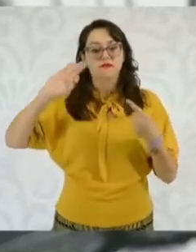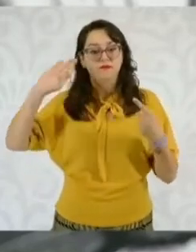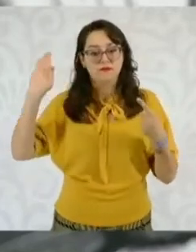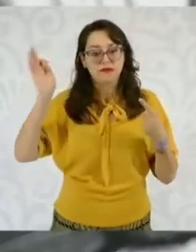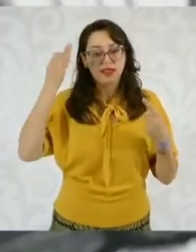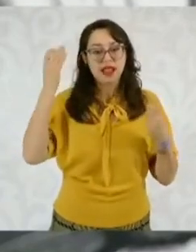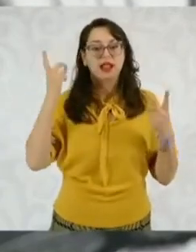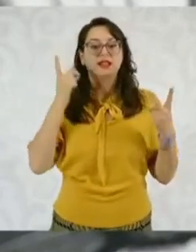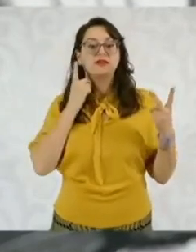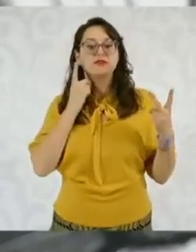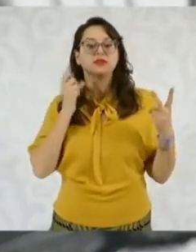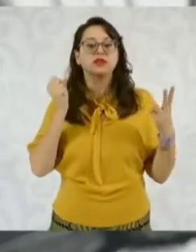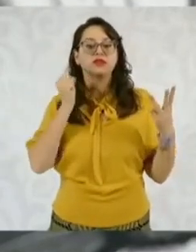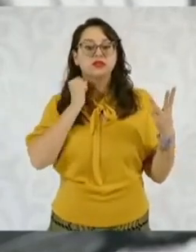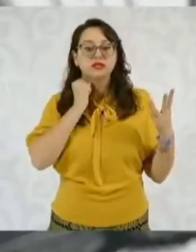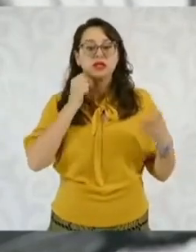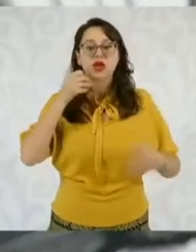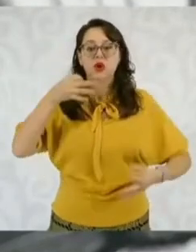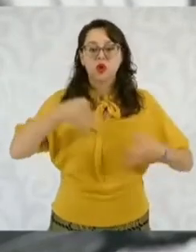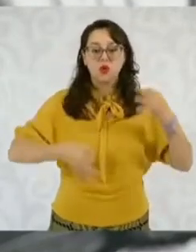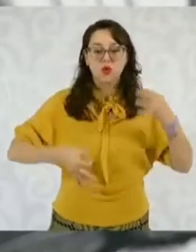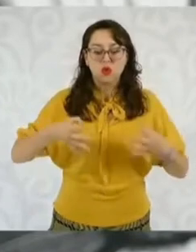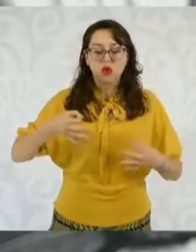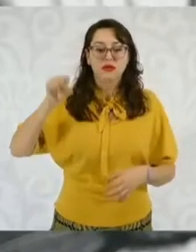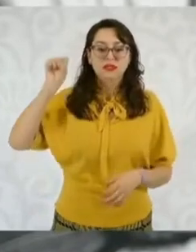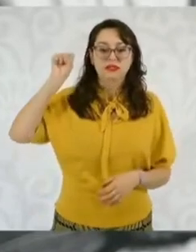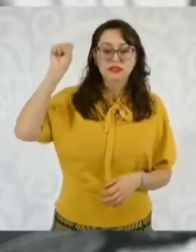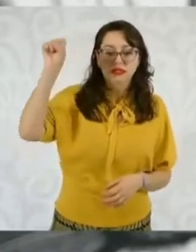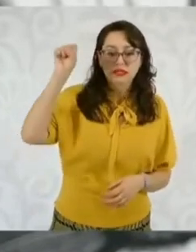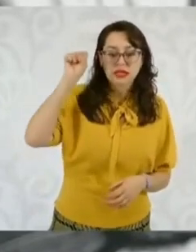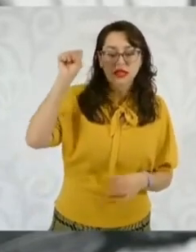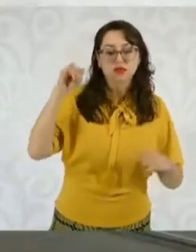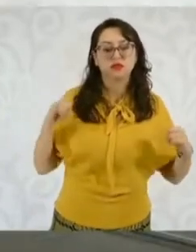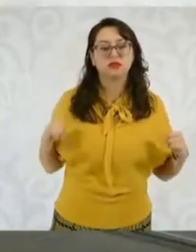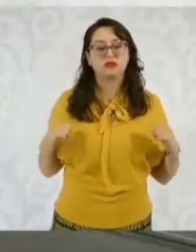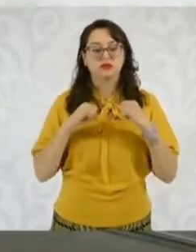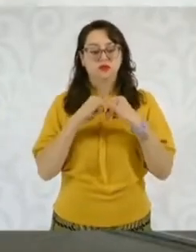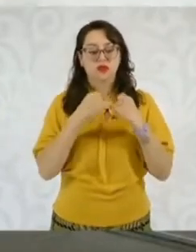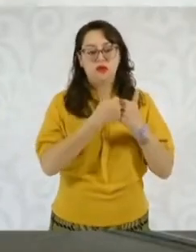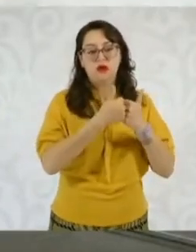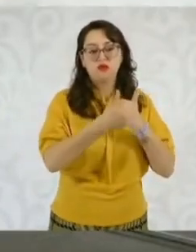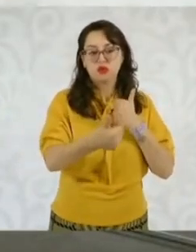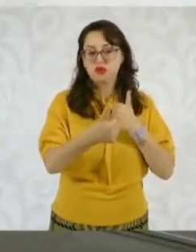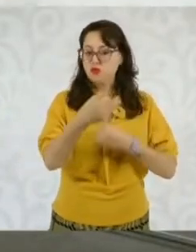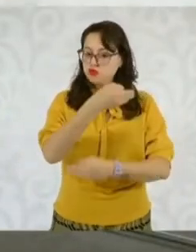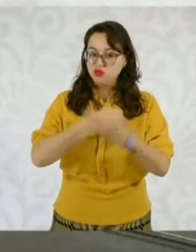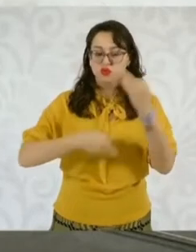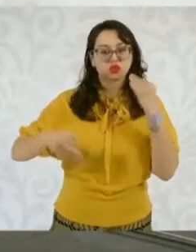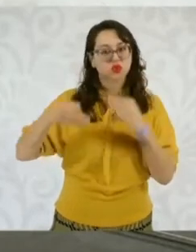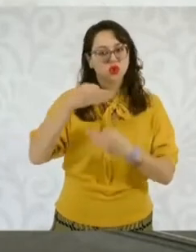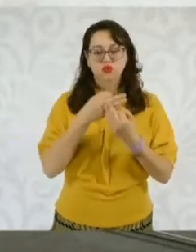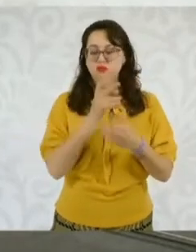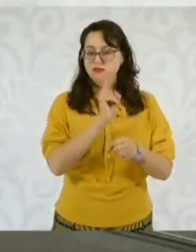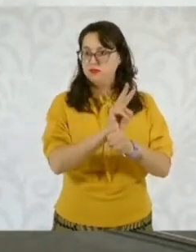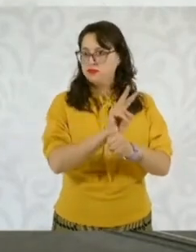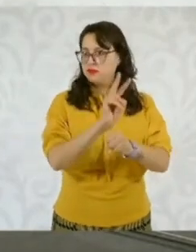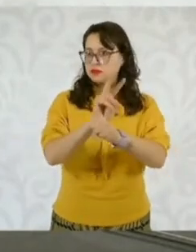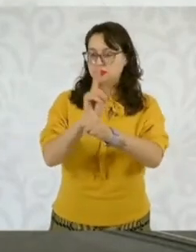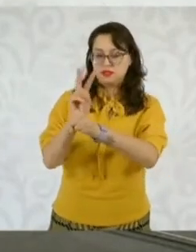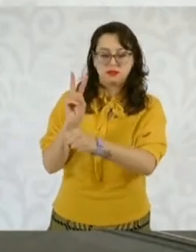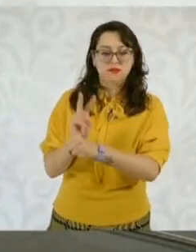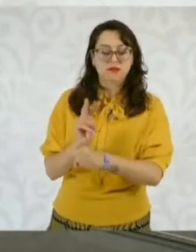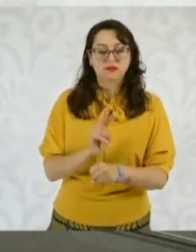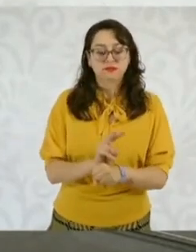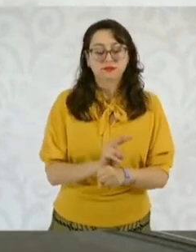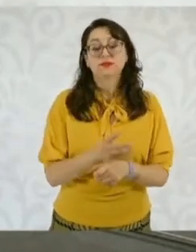al Legislativo, al Judicial, a los sindicatos y a todos los autónomos. En el caso local o entidades, en el caso a